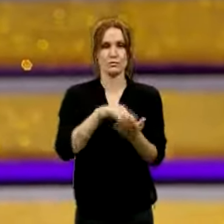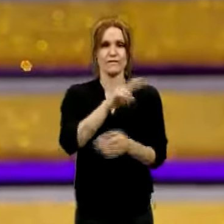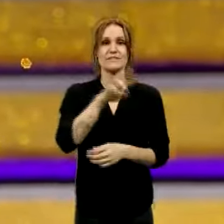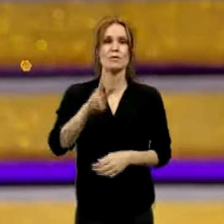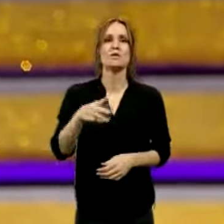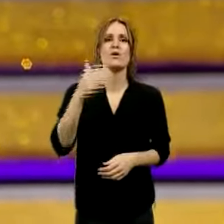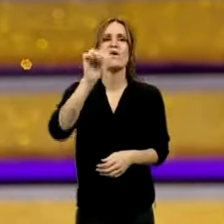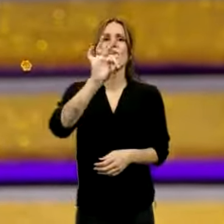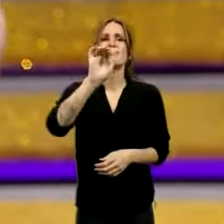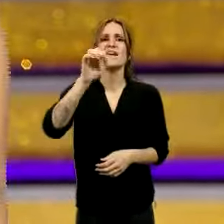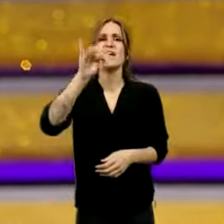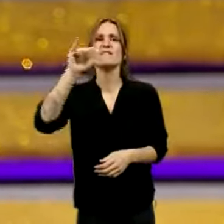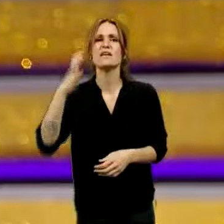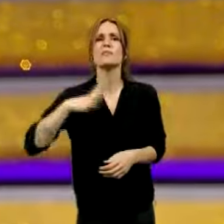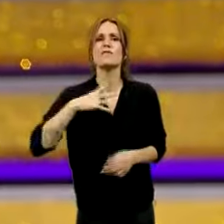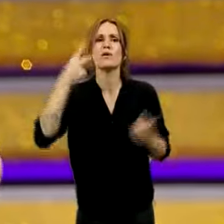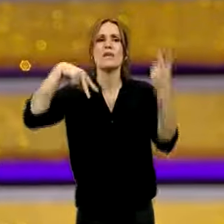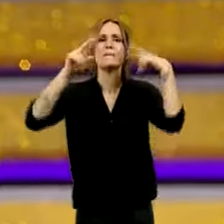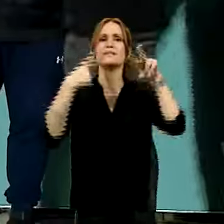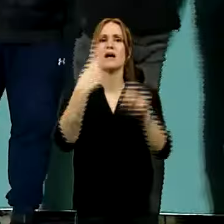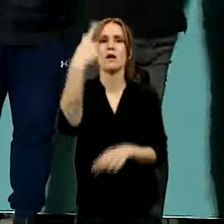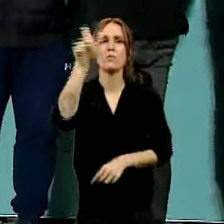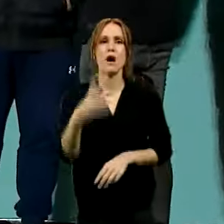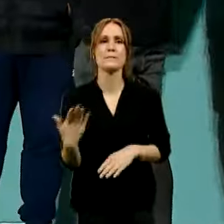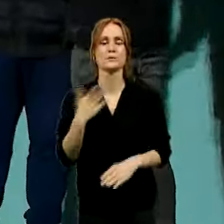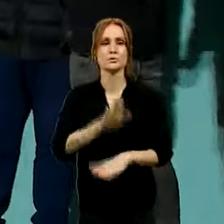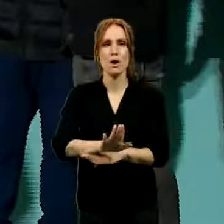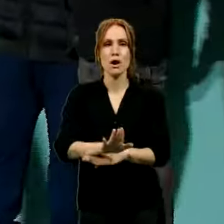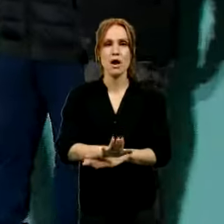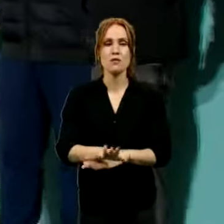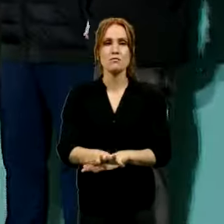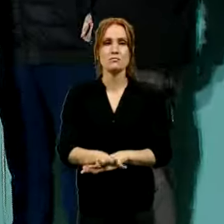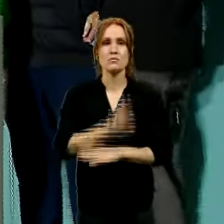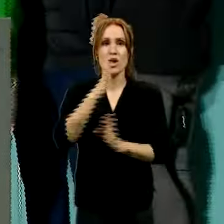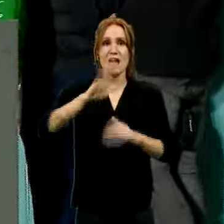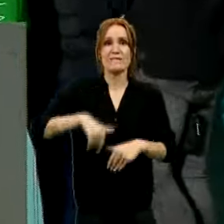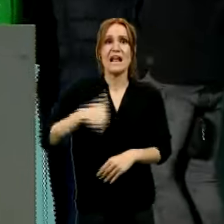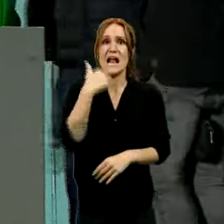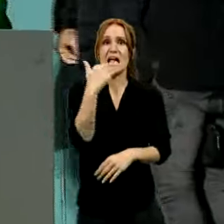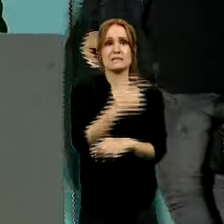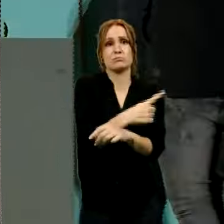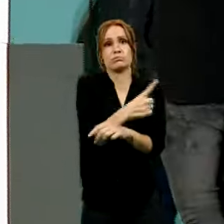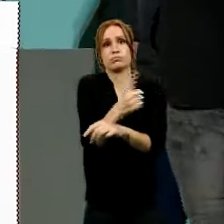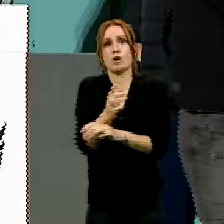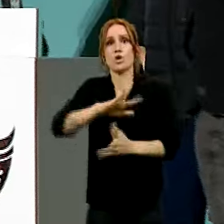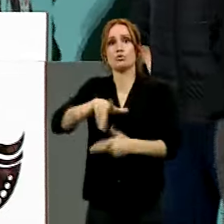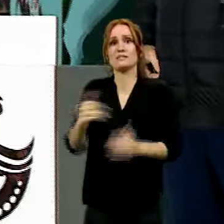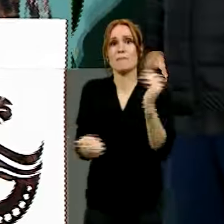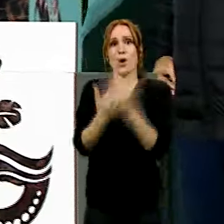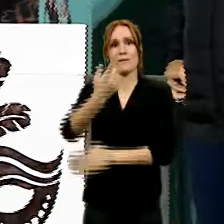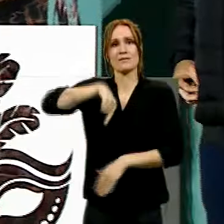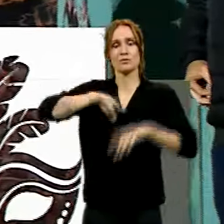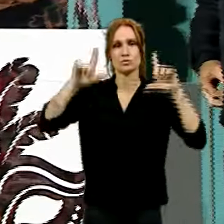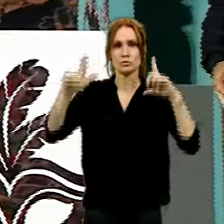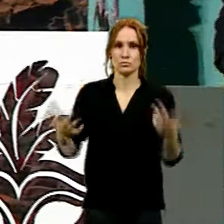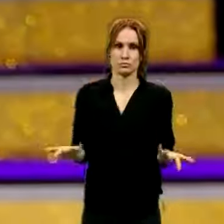por ahí, bájame a alguien, por favor. Al final vamos a hacer el informativo de la mañana, como sigamos así. Tenemos... Hay